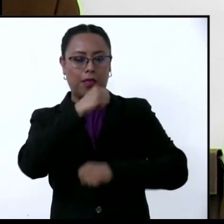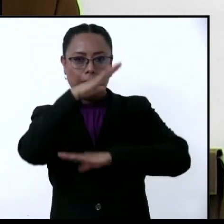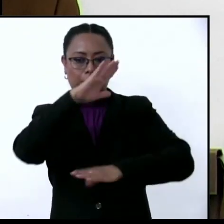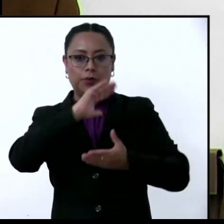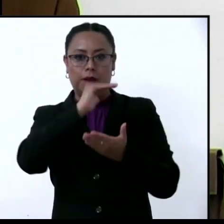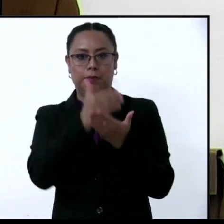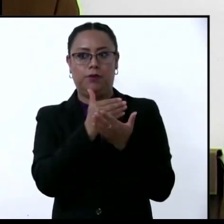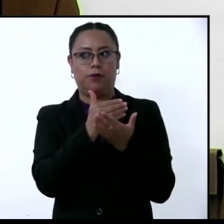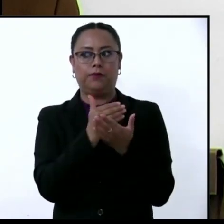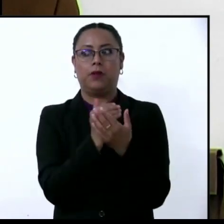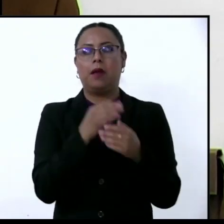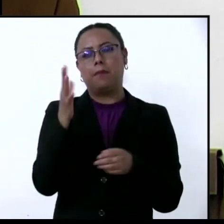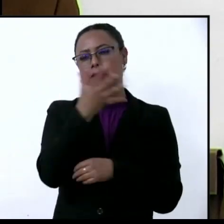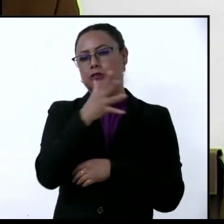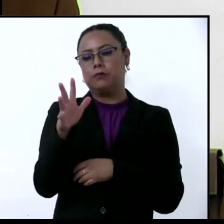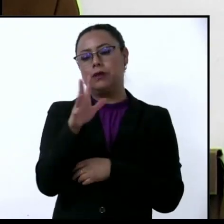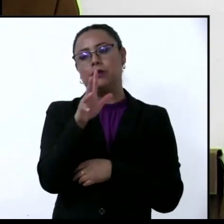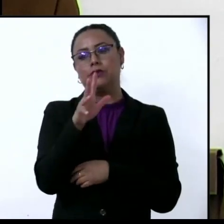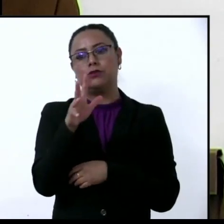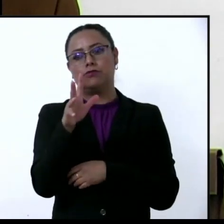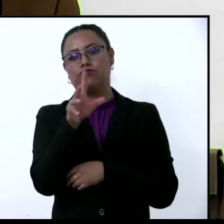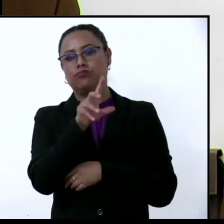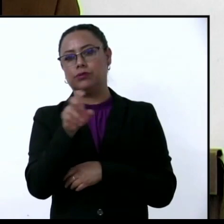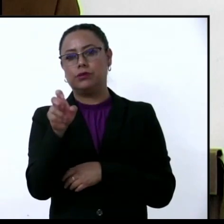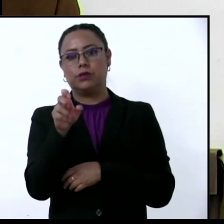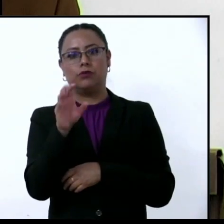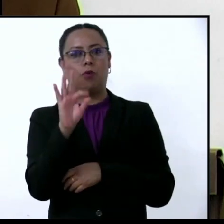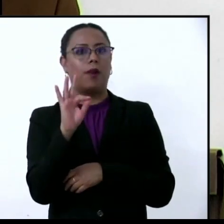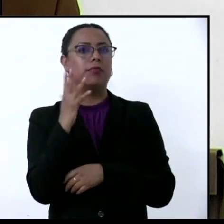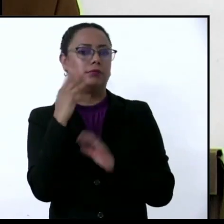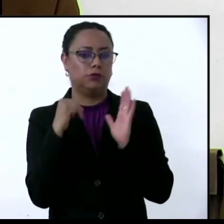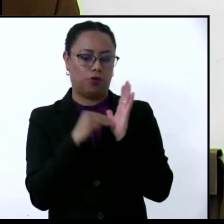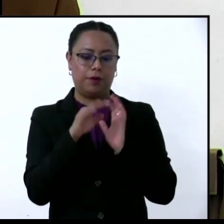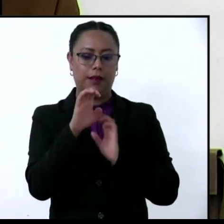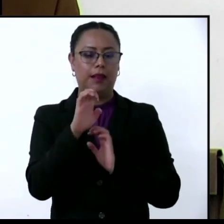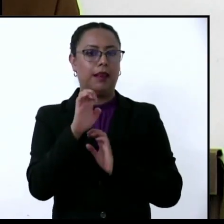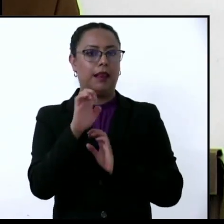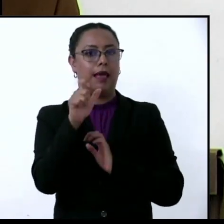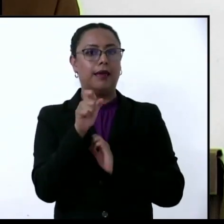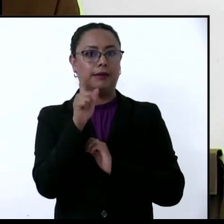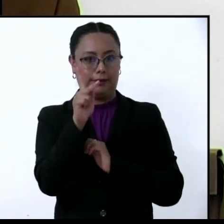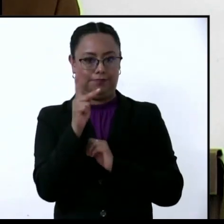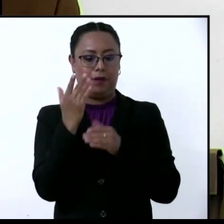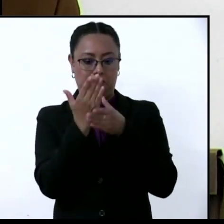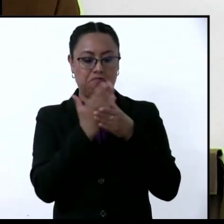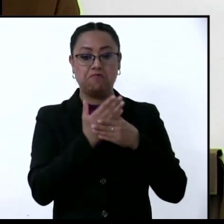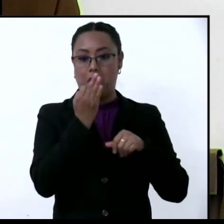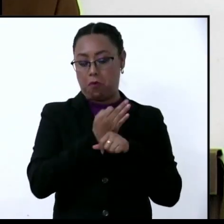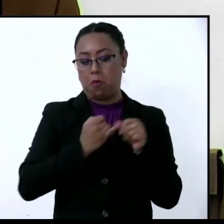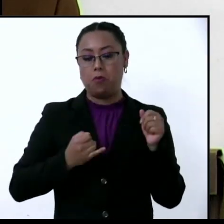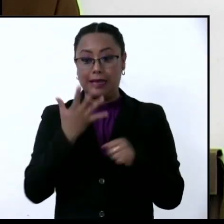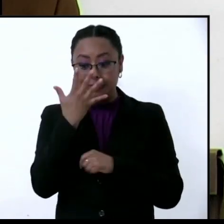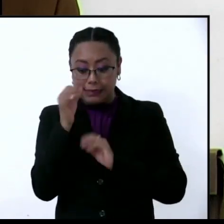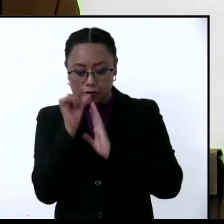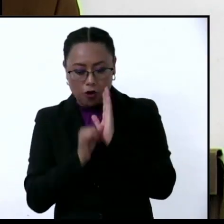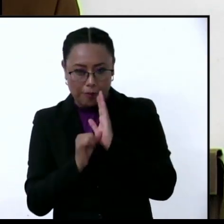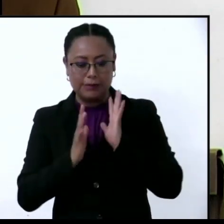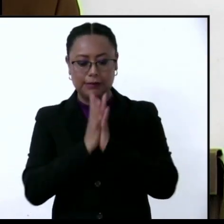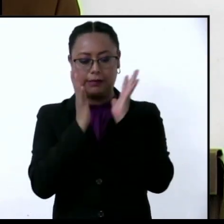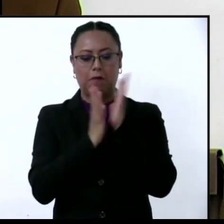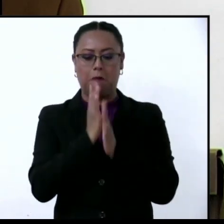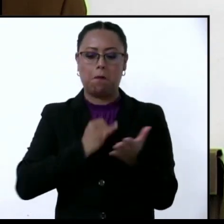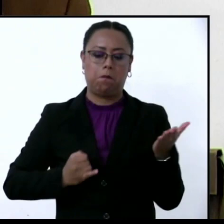aproximadamente entre 140 y 145 mil expedientes. Se han resuelto en estos 5 meses de